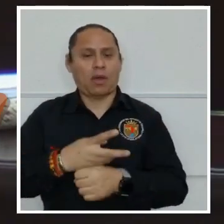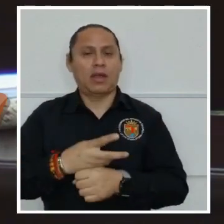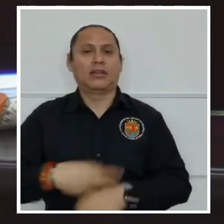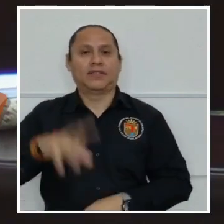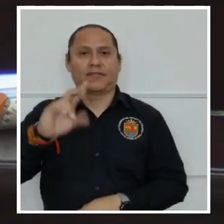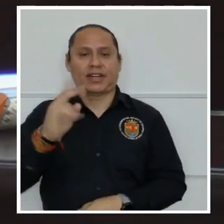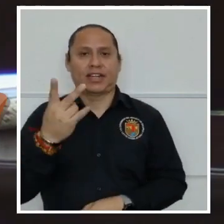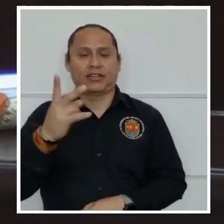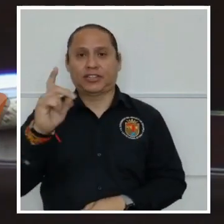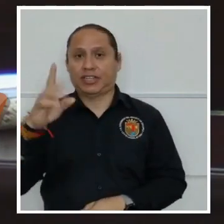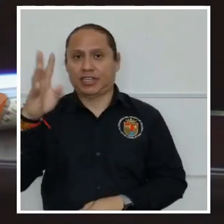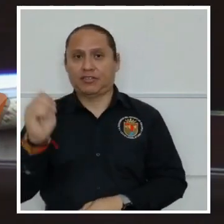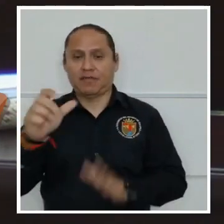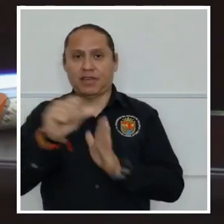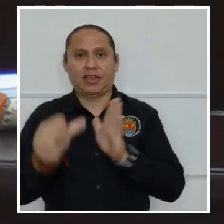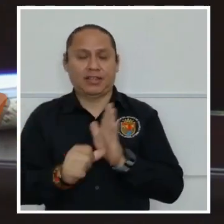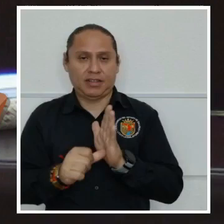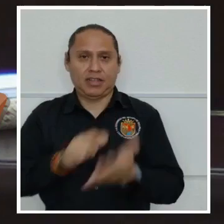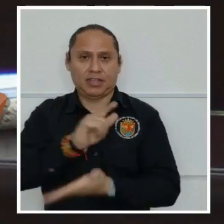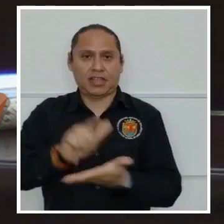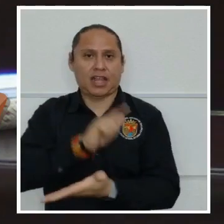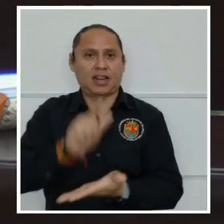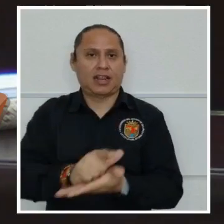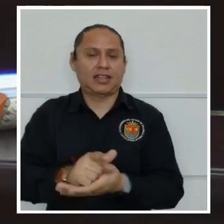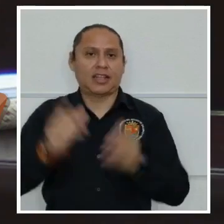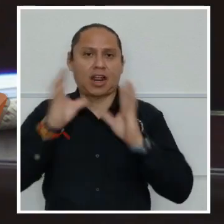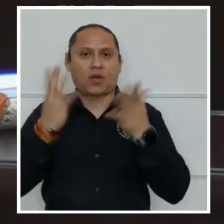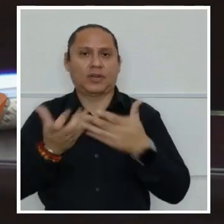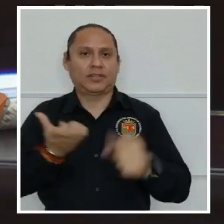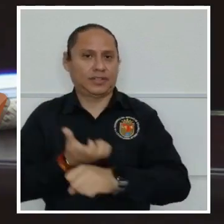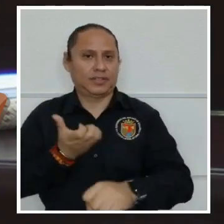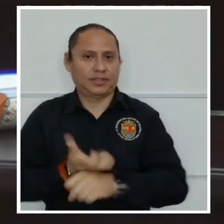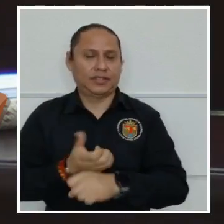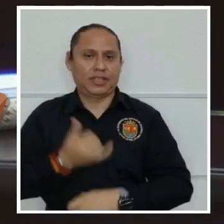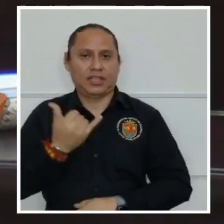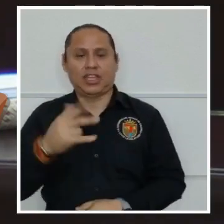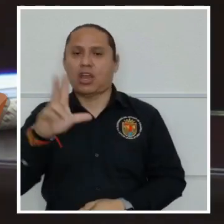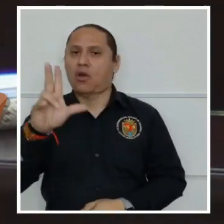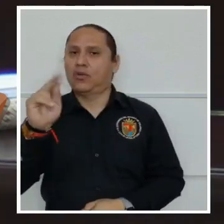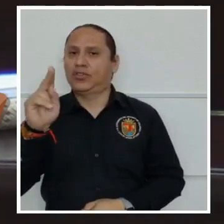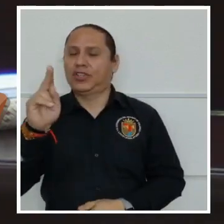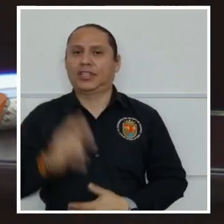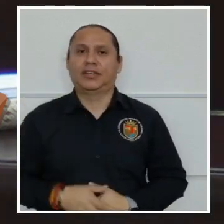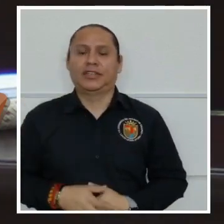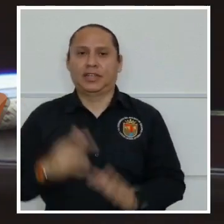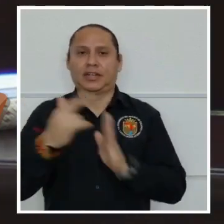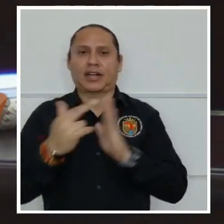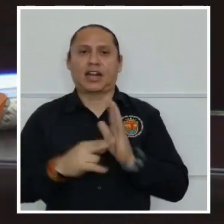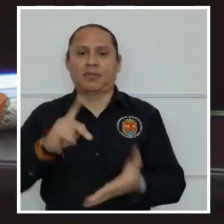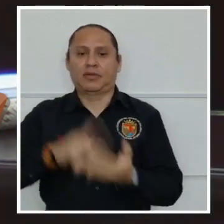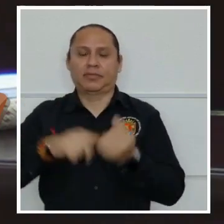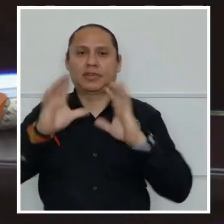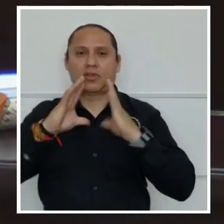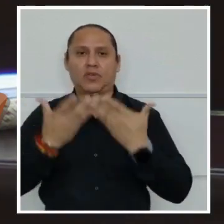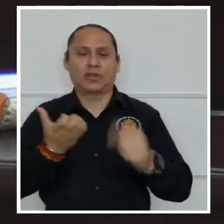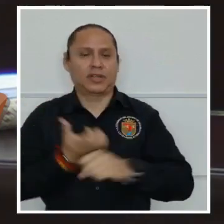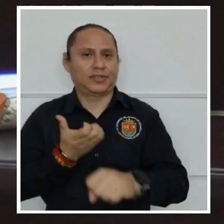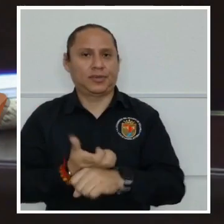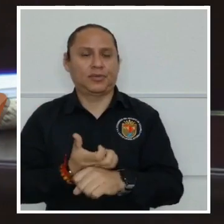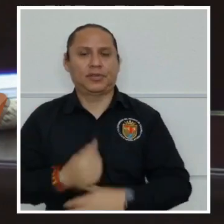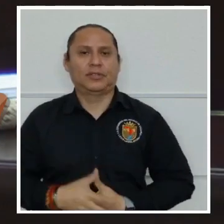artículos 32 y 39 de la Ley Orgánica del Congreso del Estado y 80 del Reglamento Interior de este